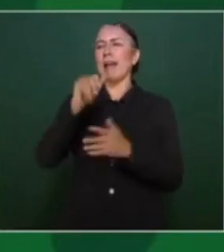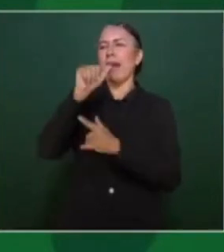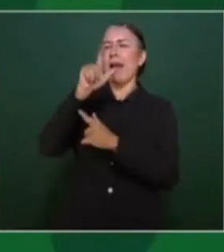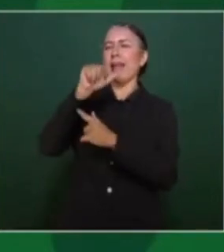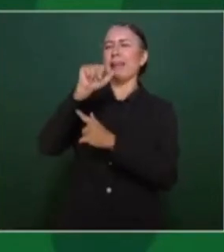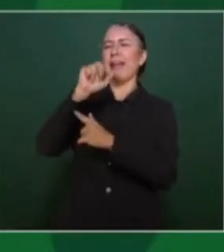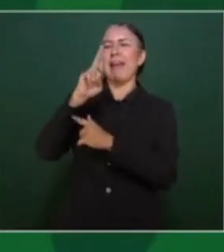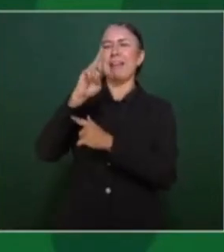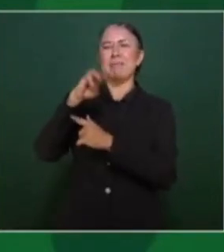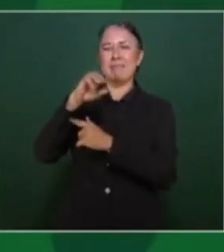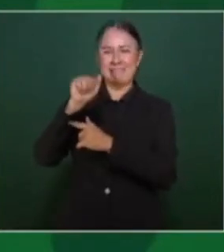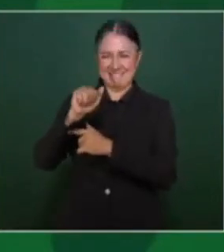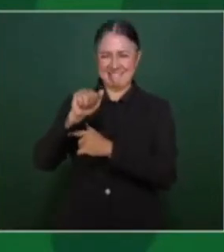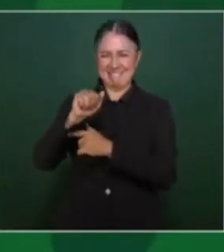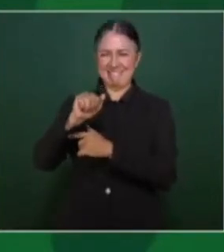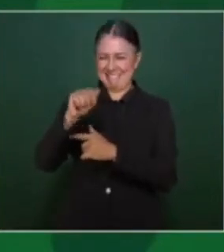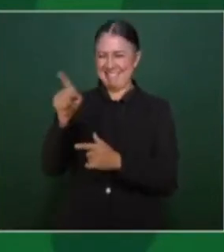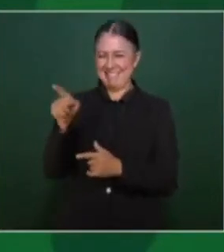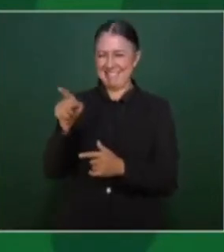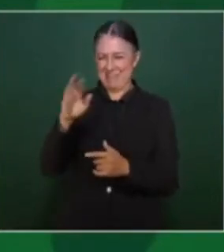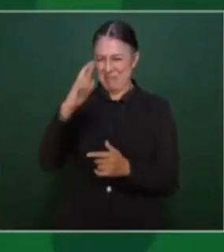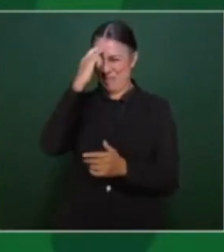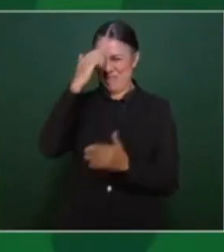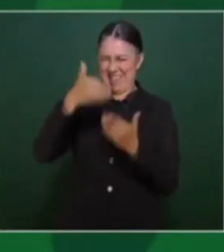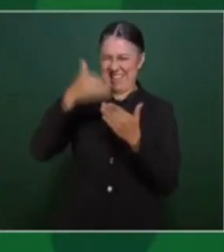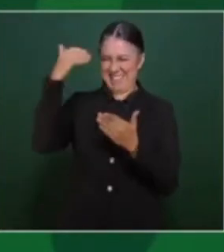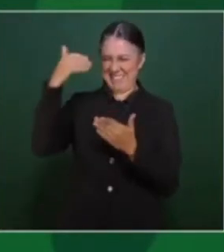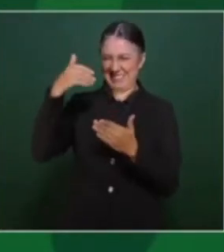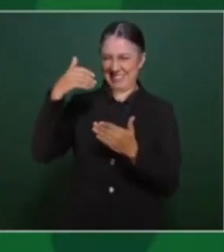los demás se da, seguramente, se acuerdan,